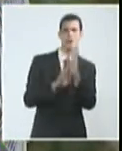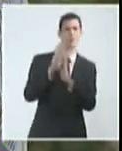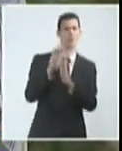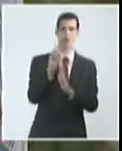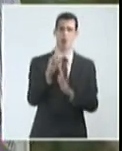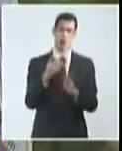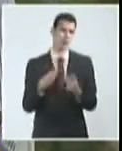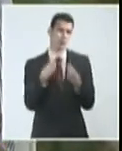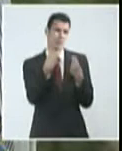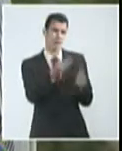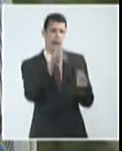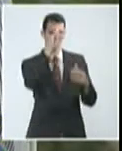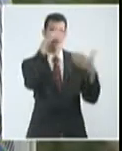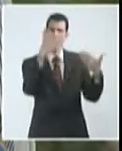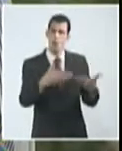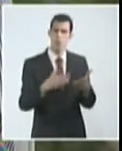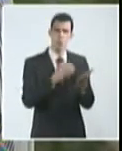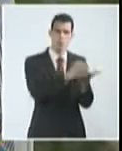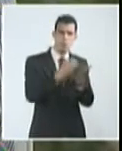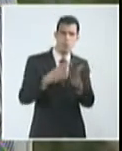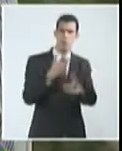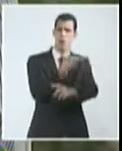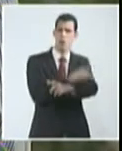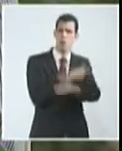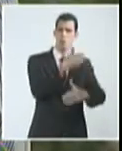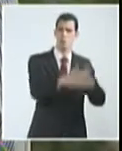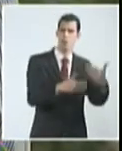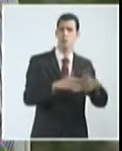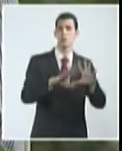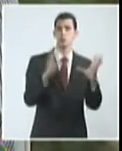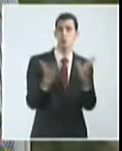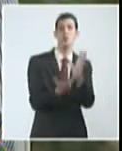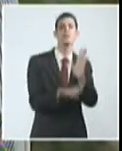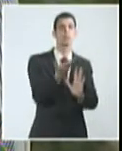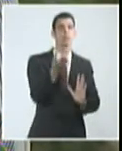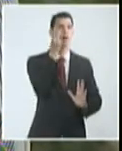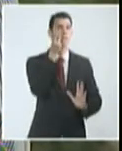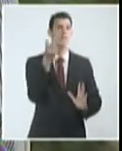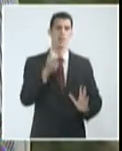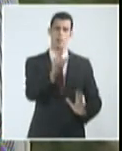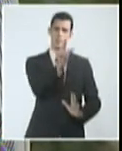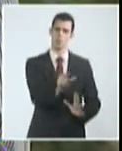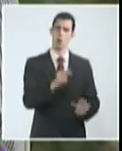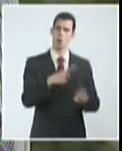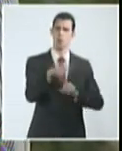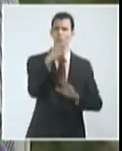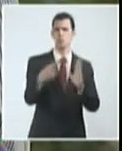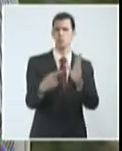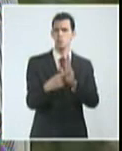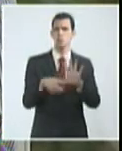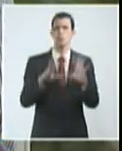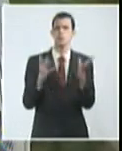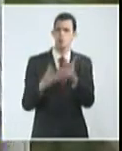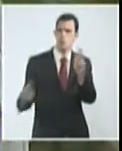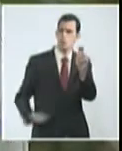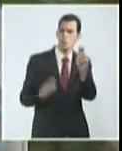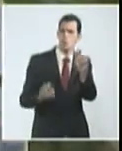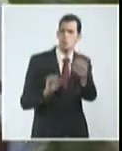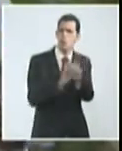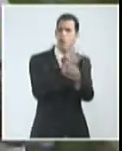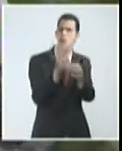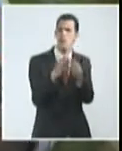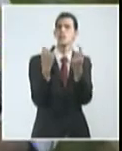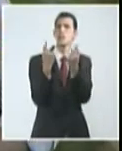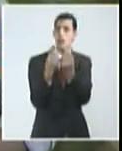han dedicado a cubrir los gastos de aseguramiento en el enfrentamiento a la COVID.